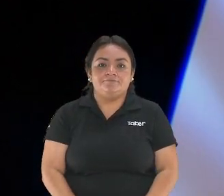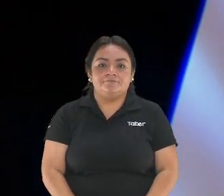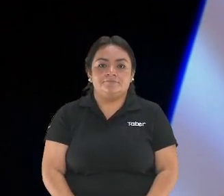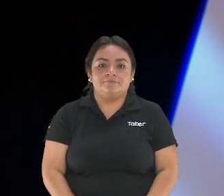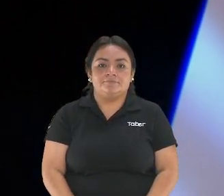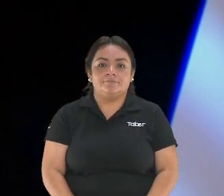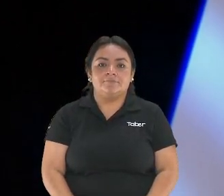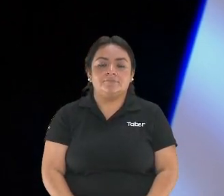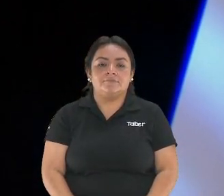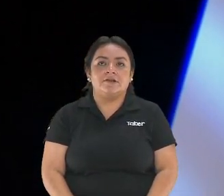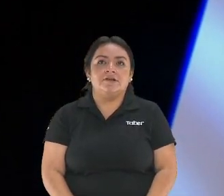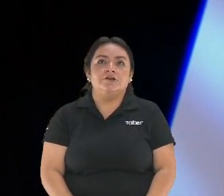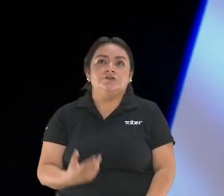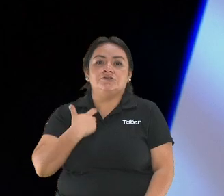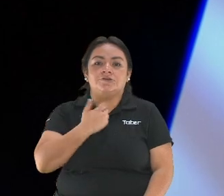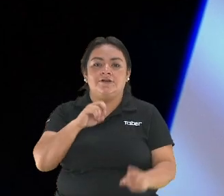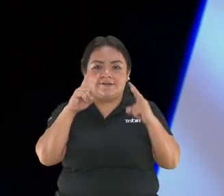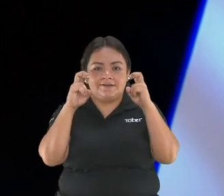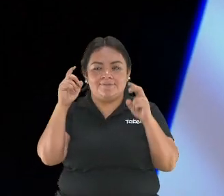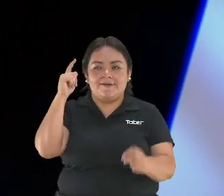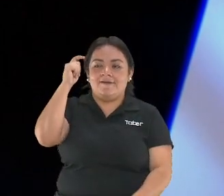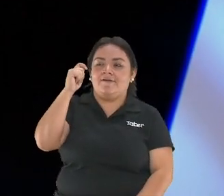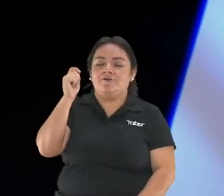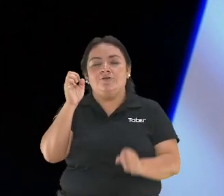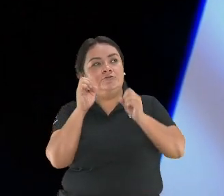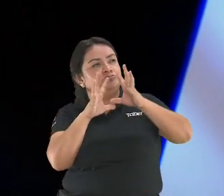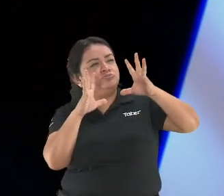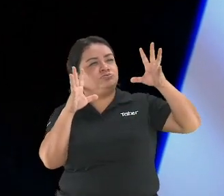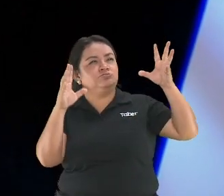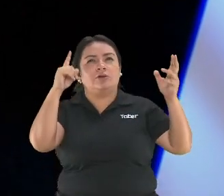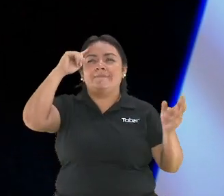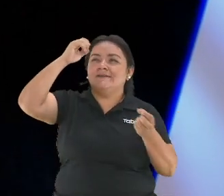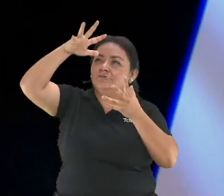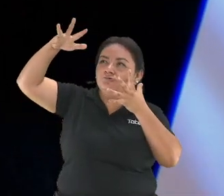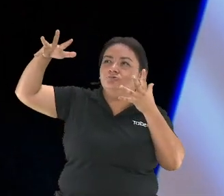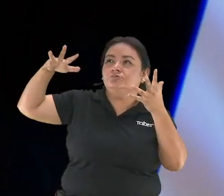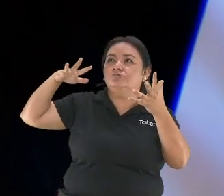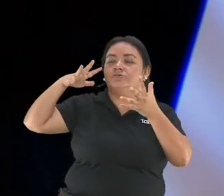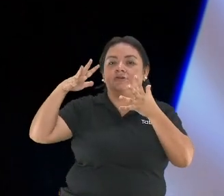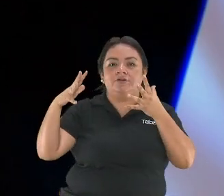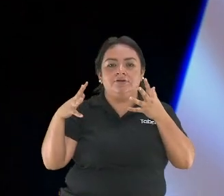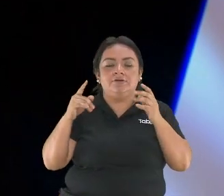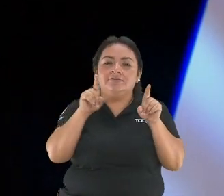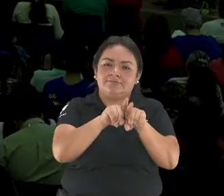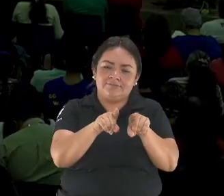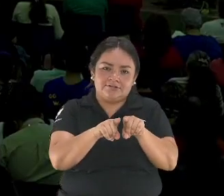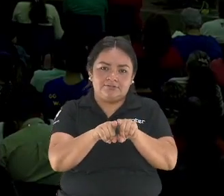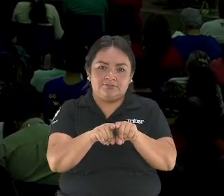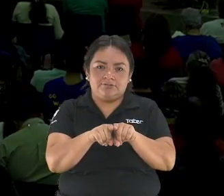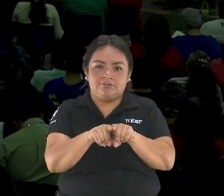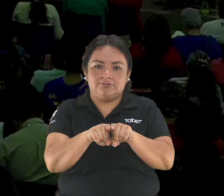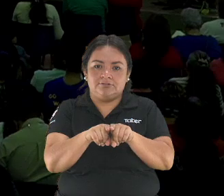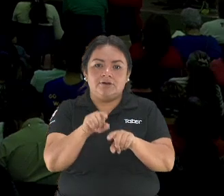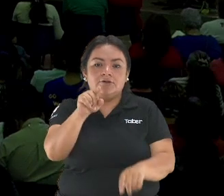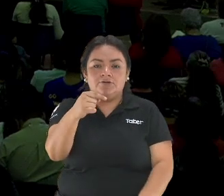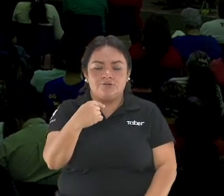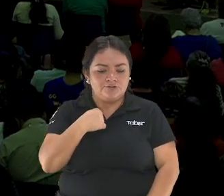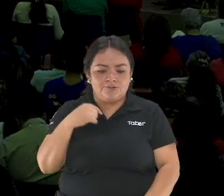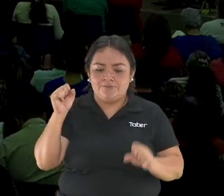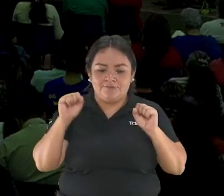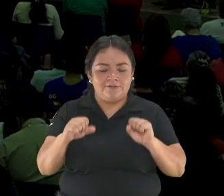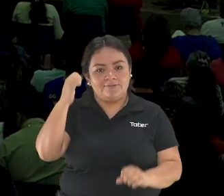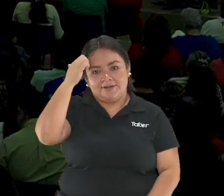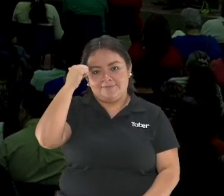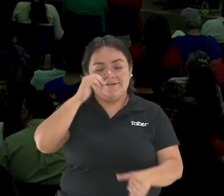cuando uno le hablan de teología uno se extralimita y piensa y le pone y le quita hermano usted y yo no podemos aprender